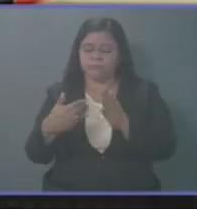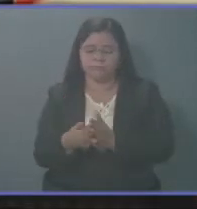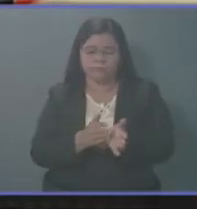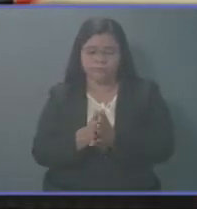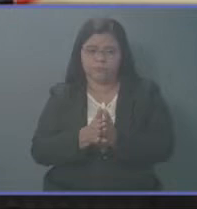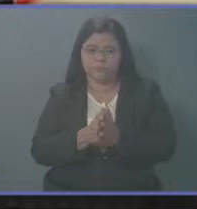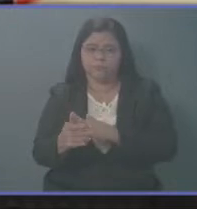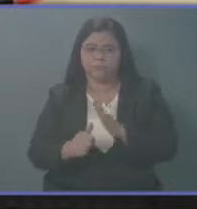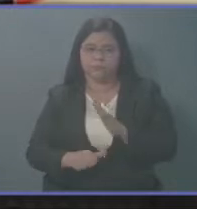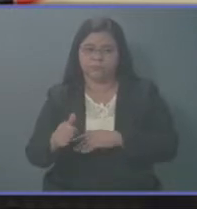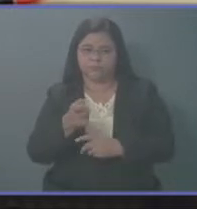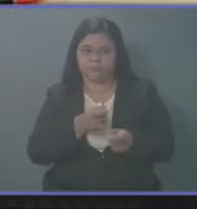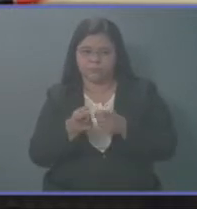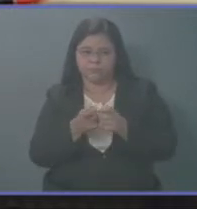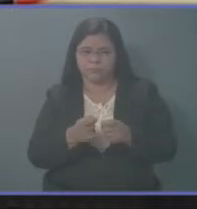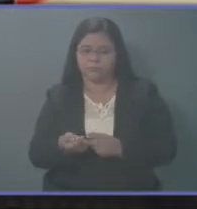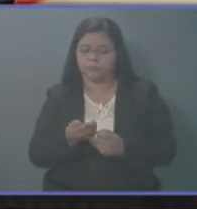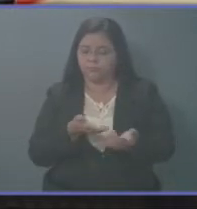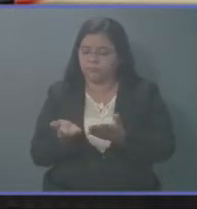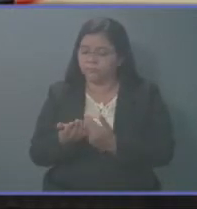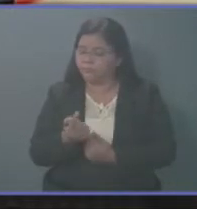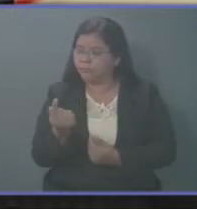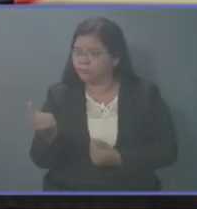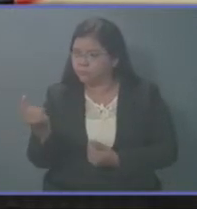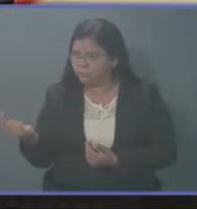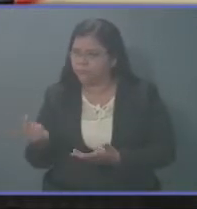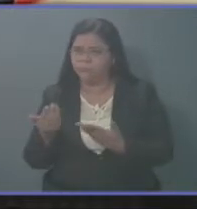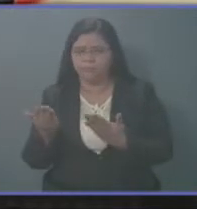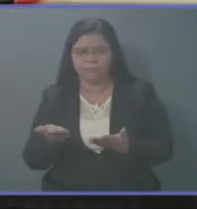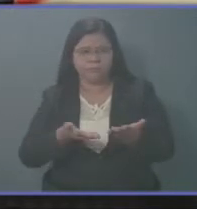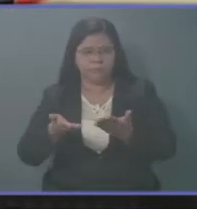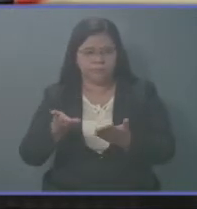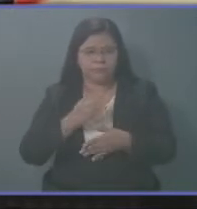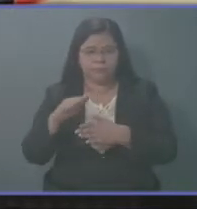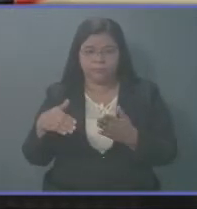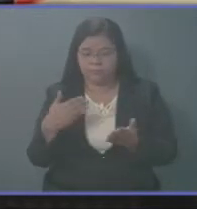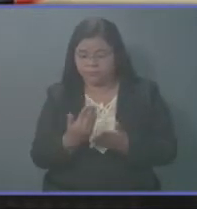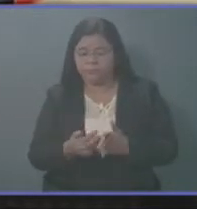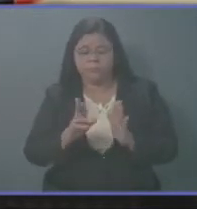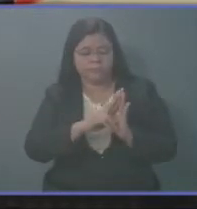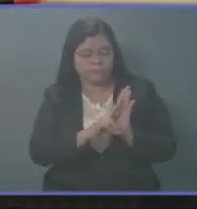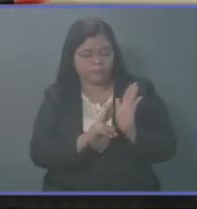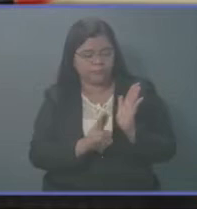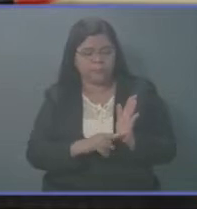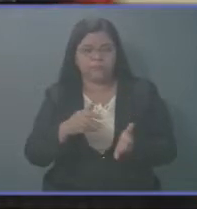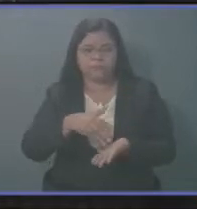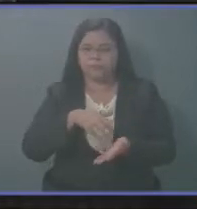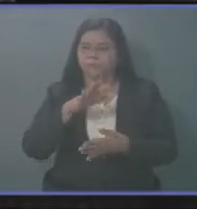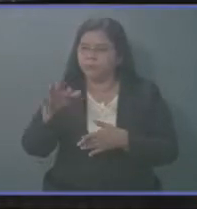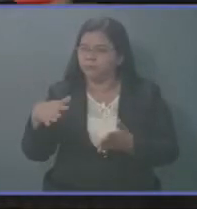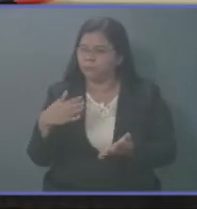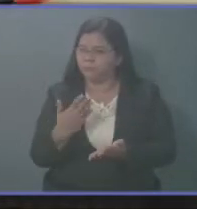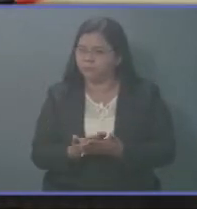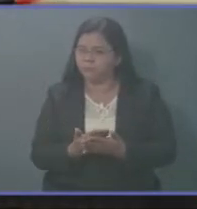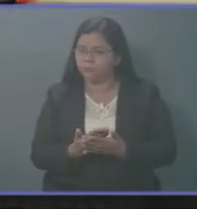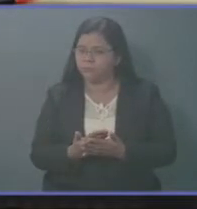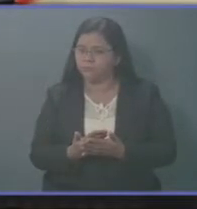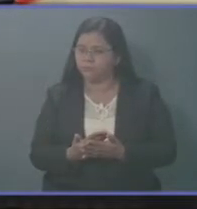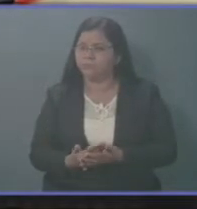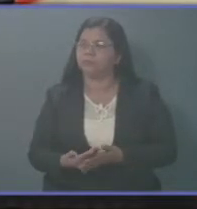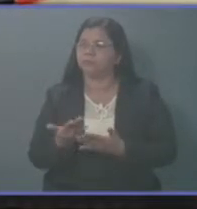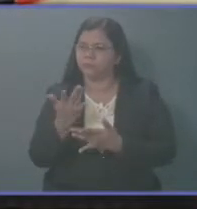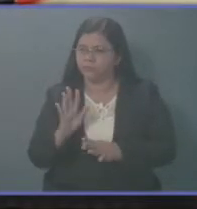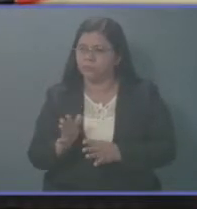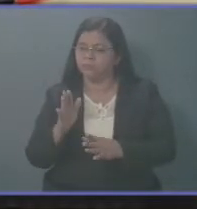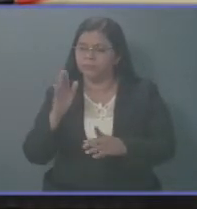administración pública de estar al servicio de los ciudadanos, dándoles preferencia a la atención de los requerimientos de la población en cuanto a la satisfacción de sus necesidades, y tendrá entre sus